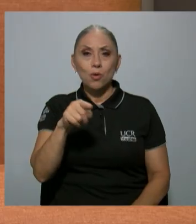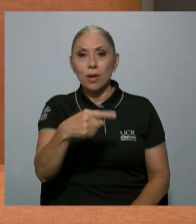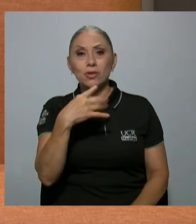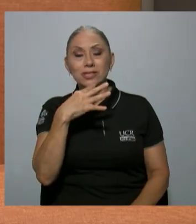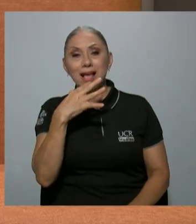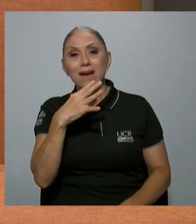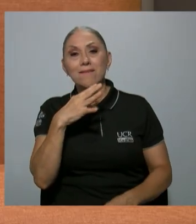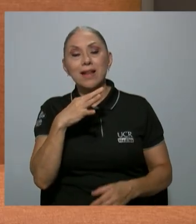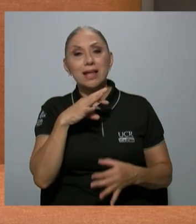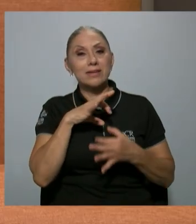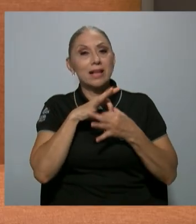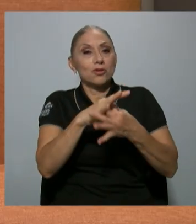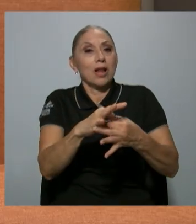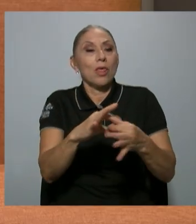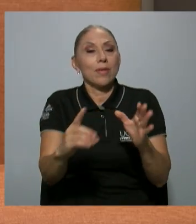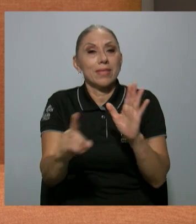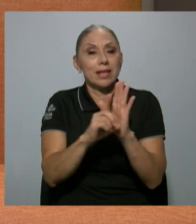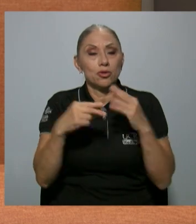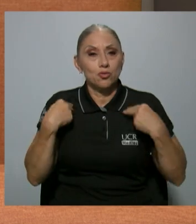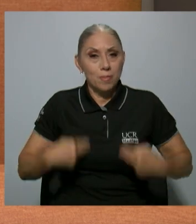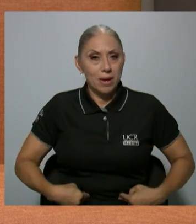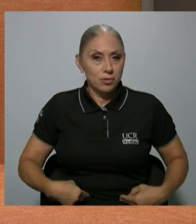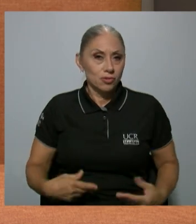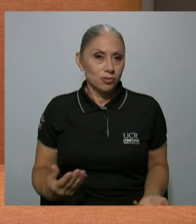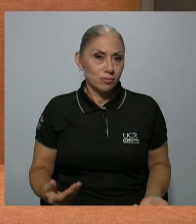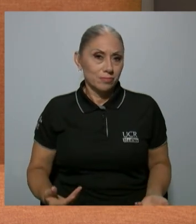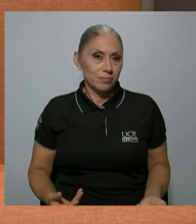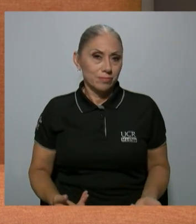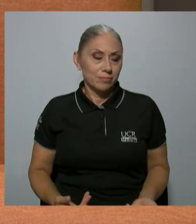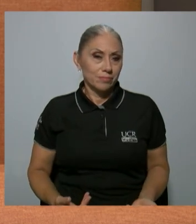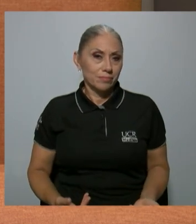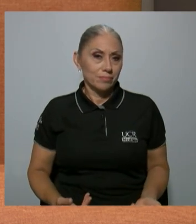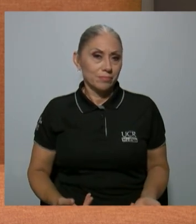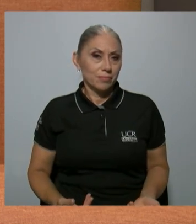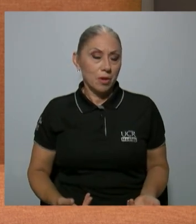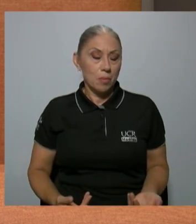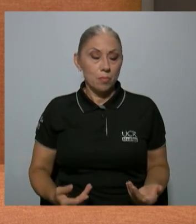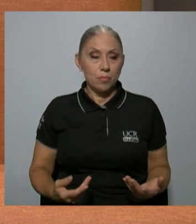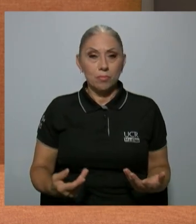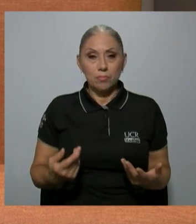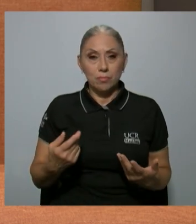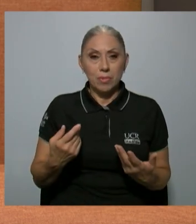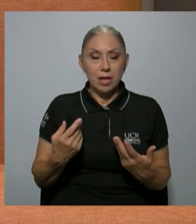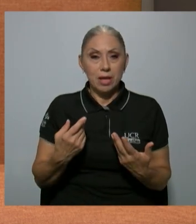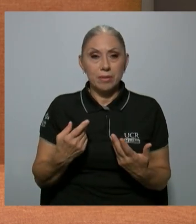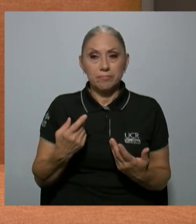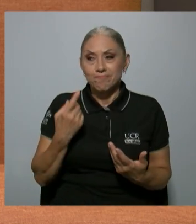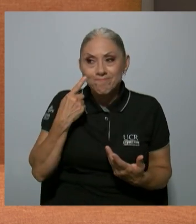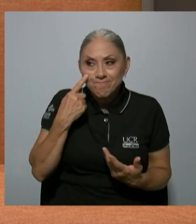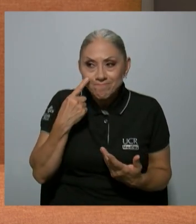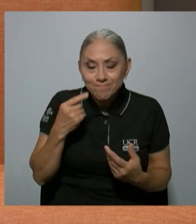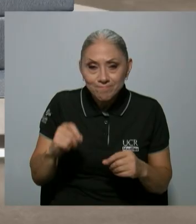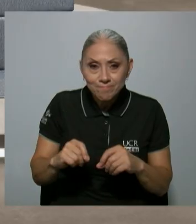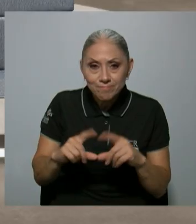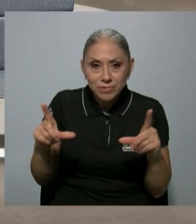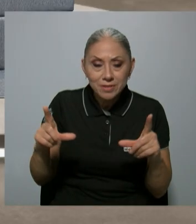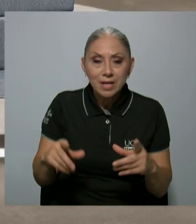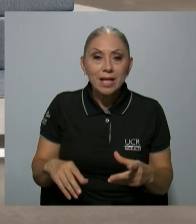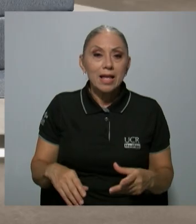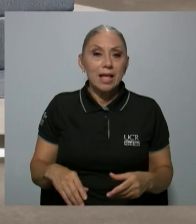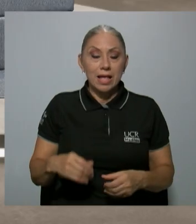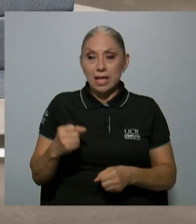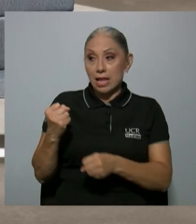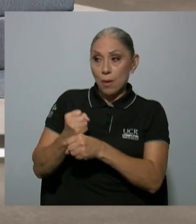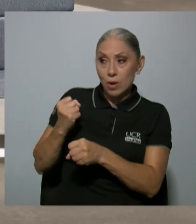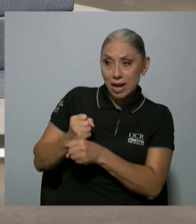humanos para fortalecer, bueno, ya desapareció de la pantallita, porque creo que... Y laborales. Y